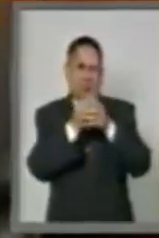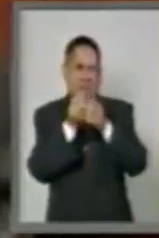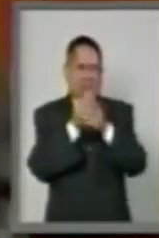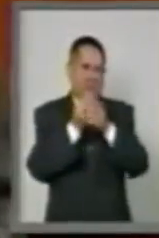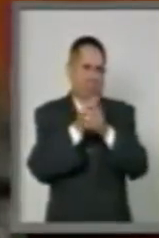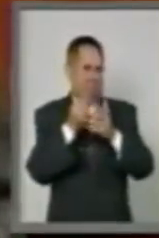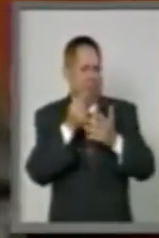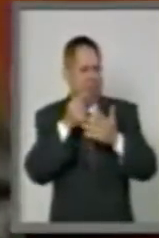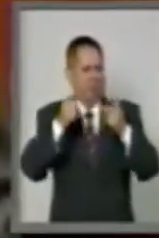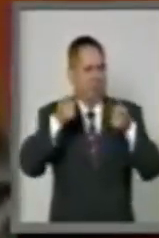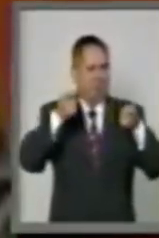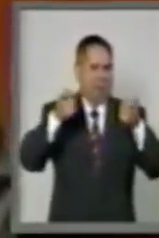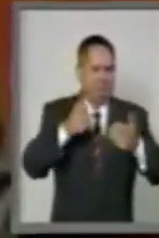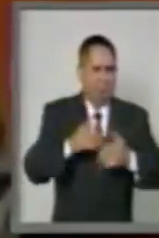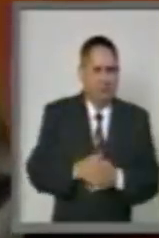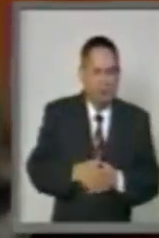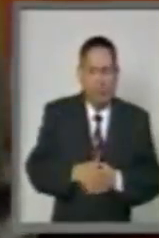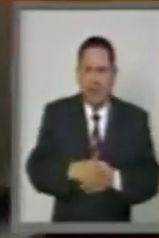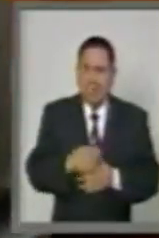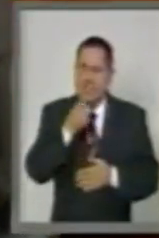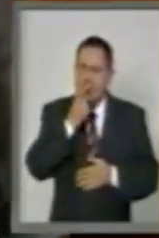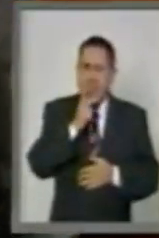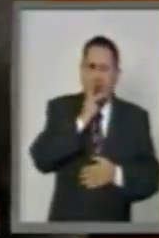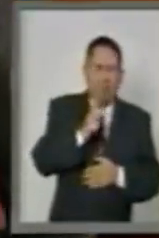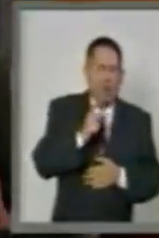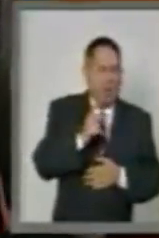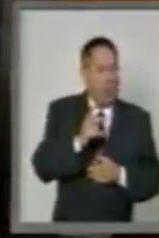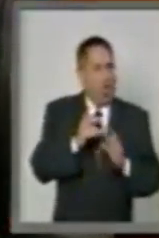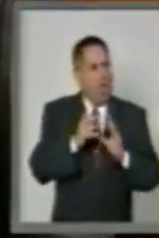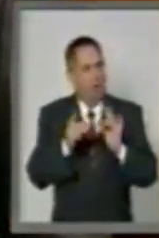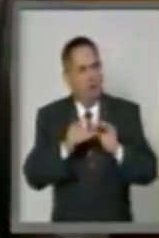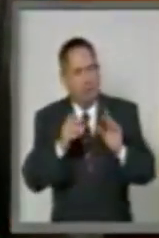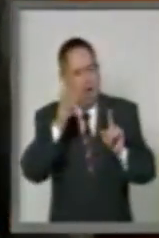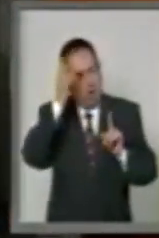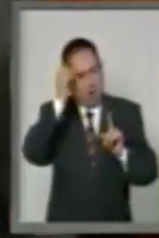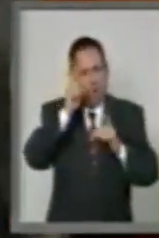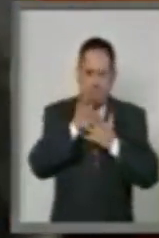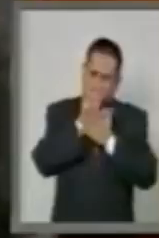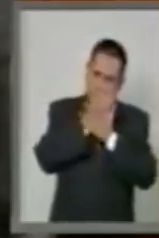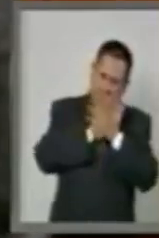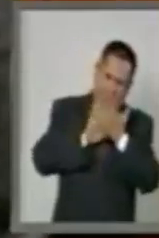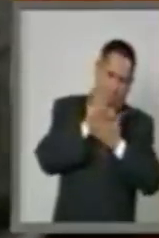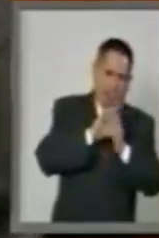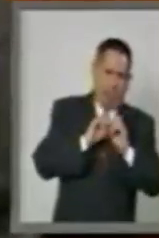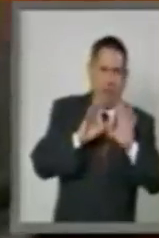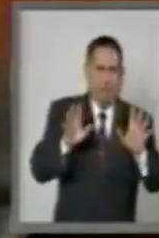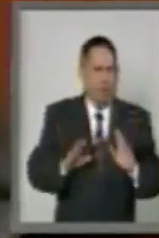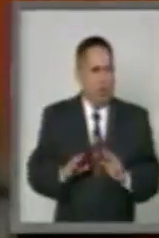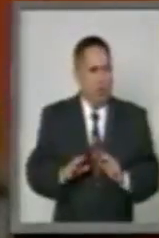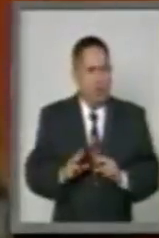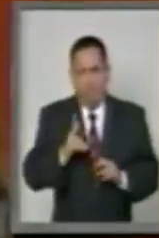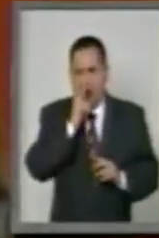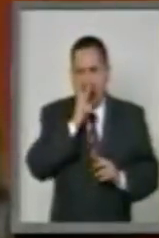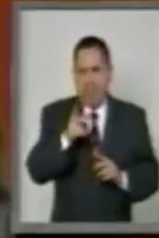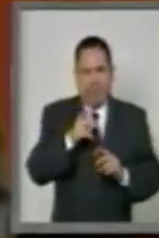lenguaje, los eufemismos, los conceptos que todo lo permiten.